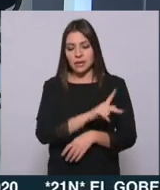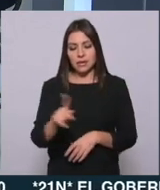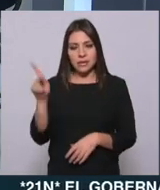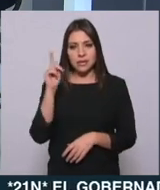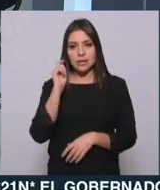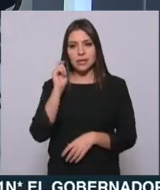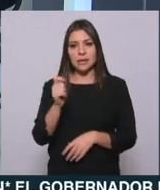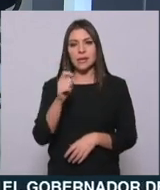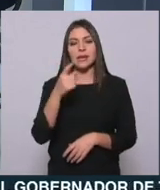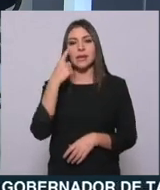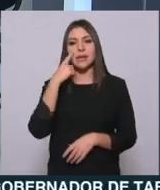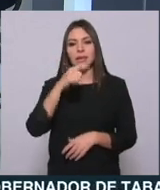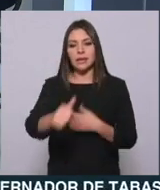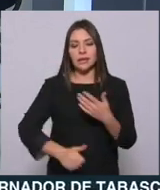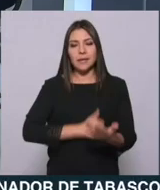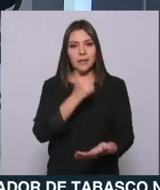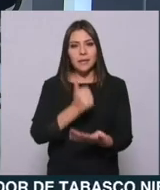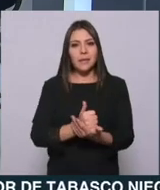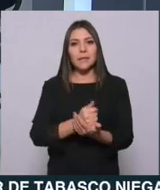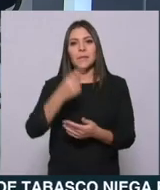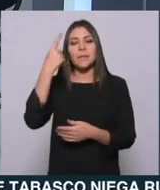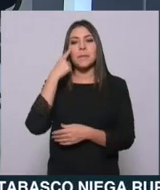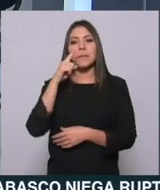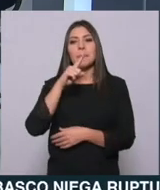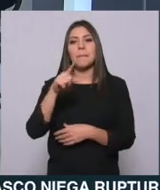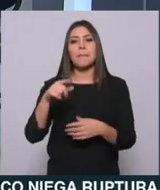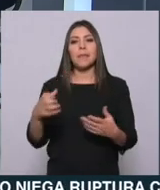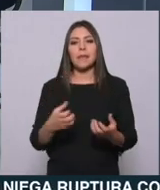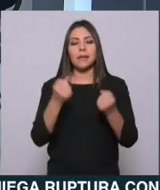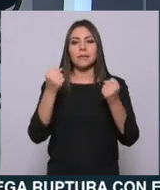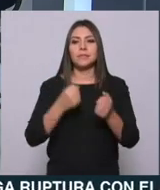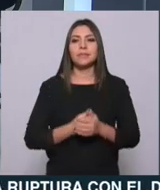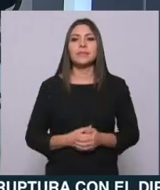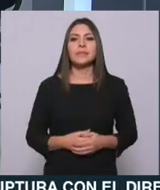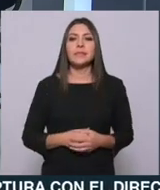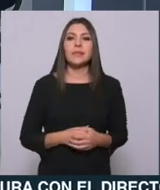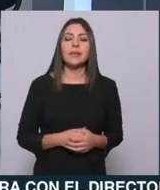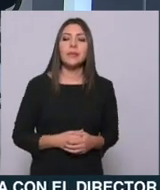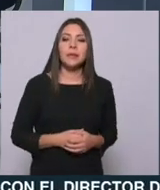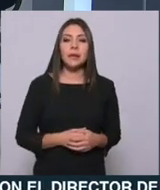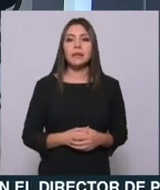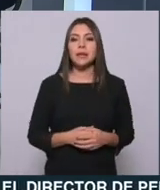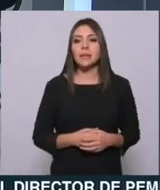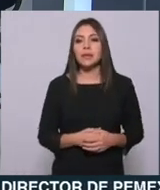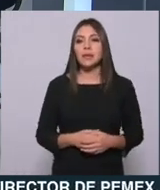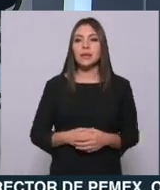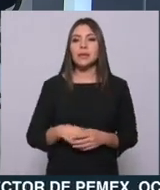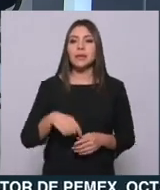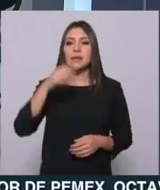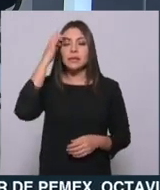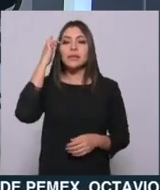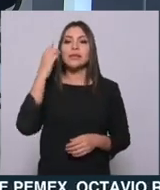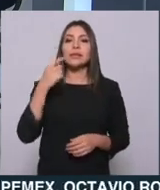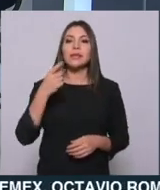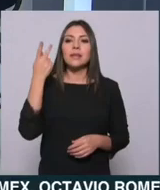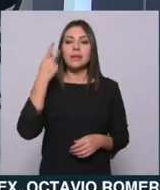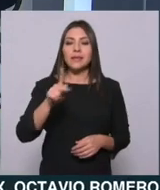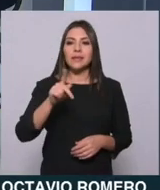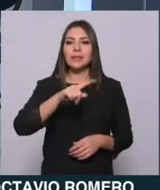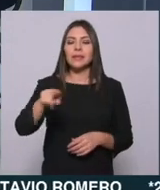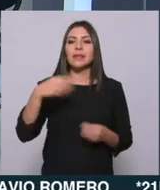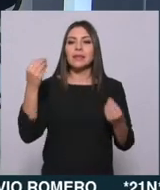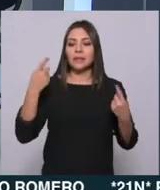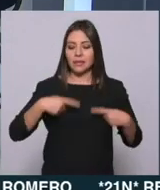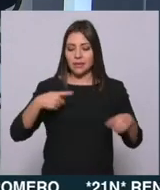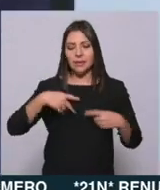nuestras circunstancias de la ciudad para llegar a rescatarnos también. Y que no de pronto digan, ay, es muy difícil encontrar a las mujeres trabajando ahí